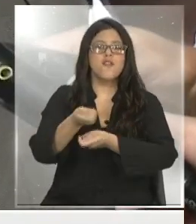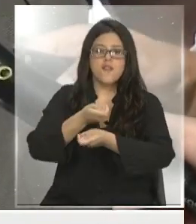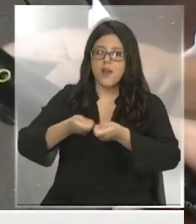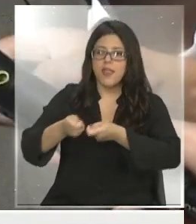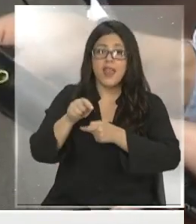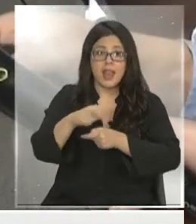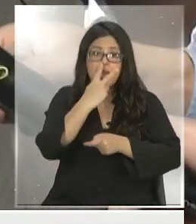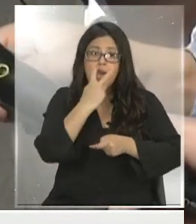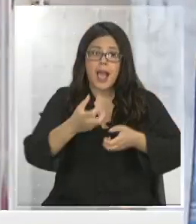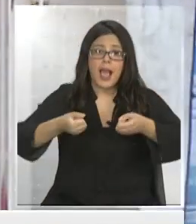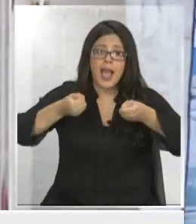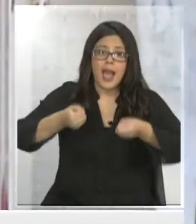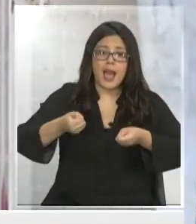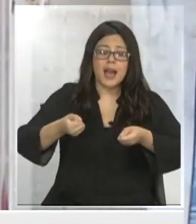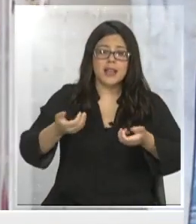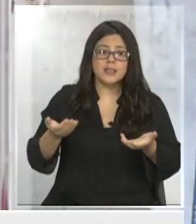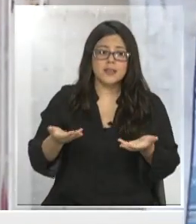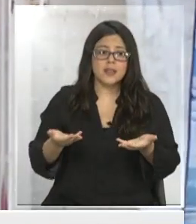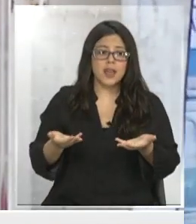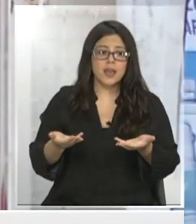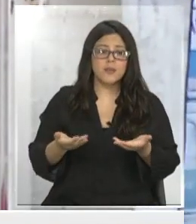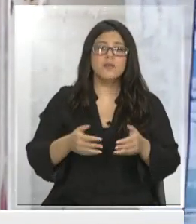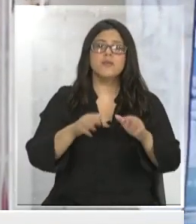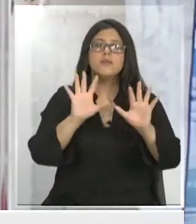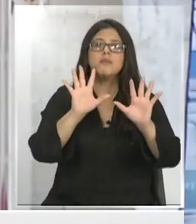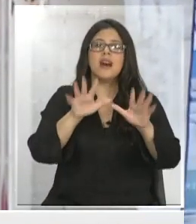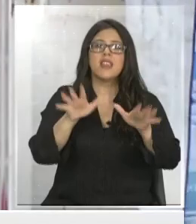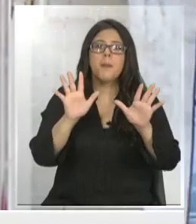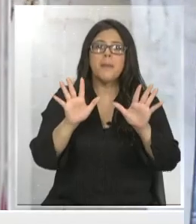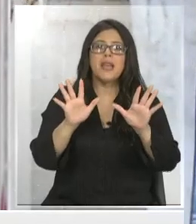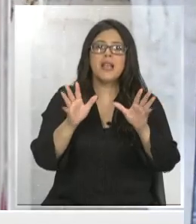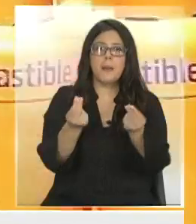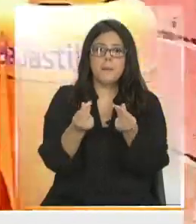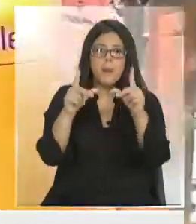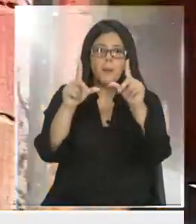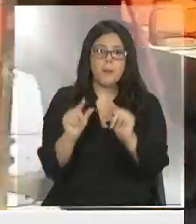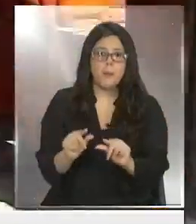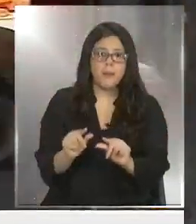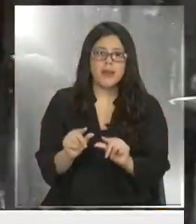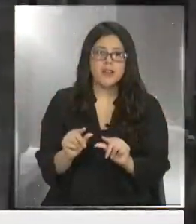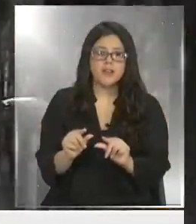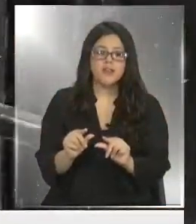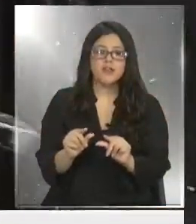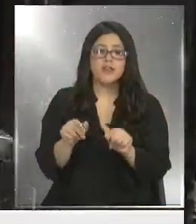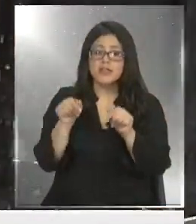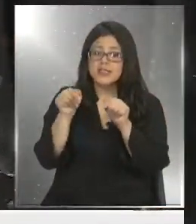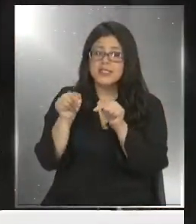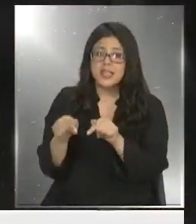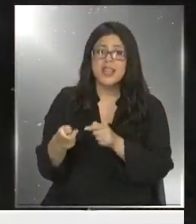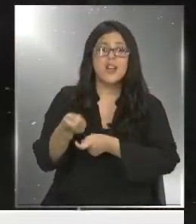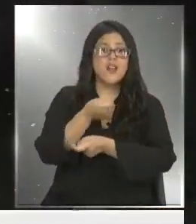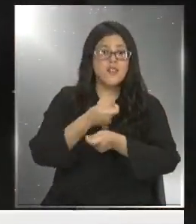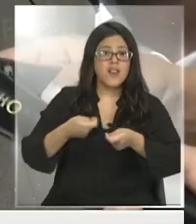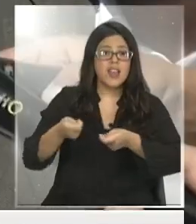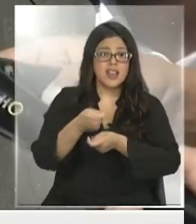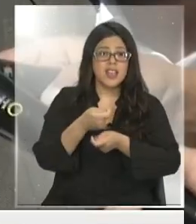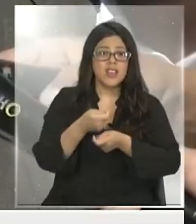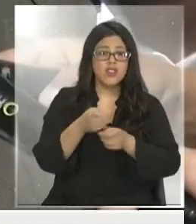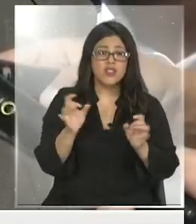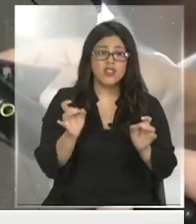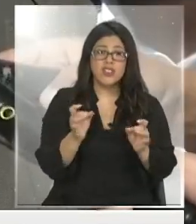gas a lo menos a 10 mil pesos menos. Y es vendido por este oligopolio